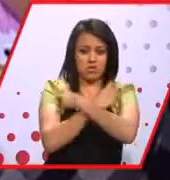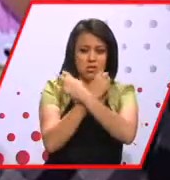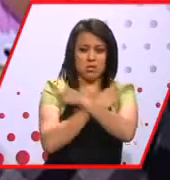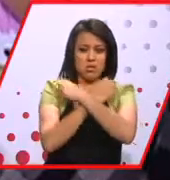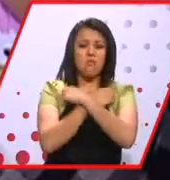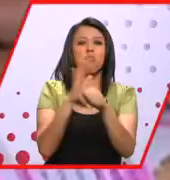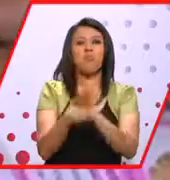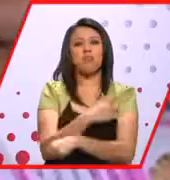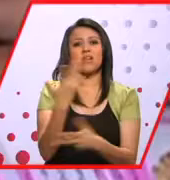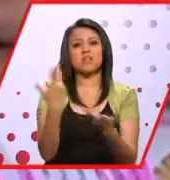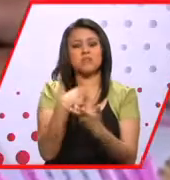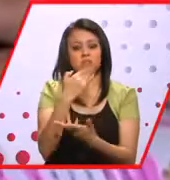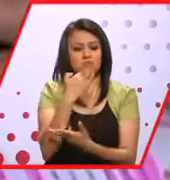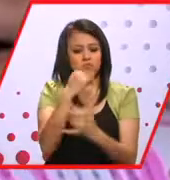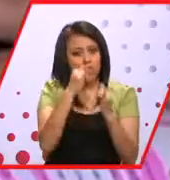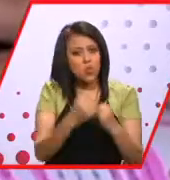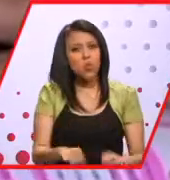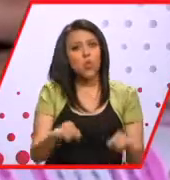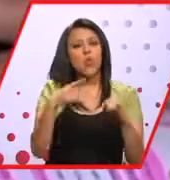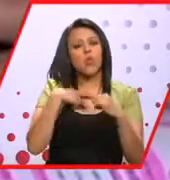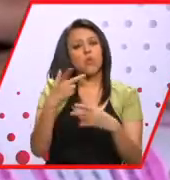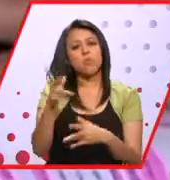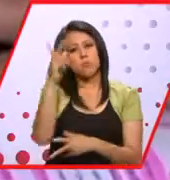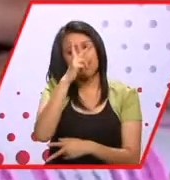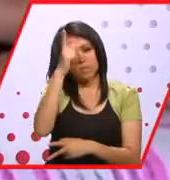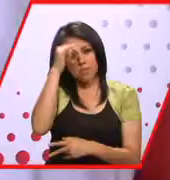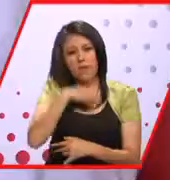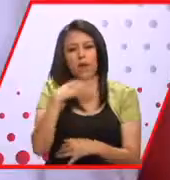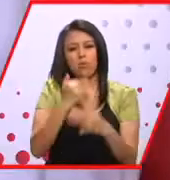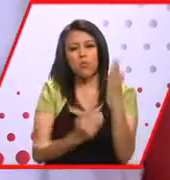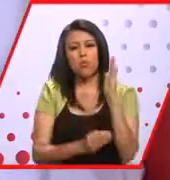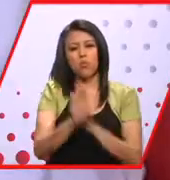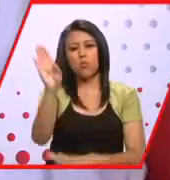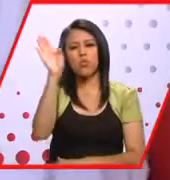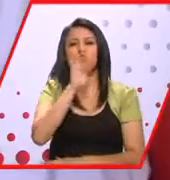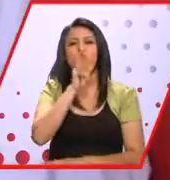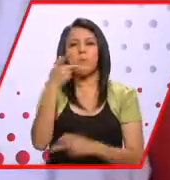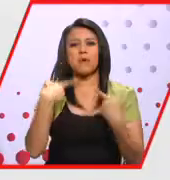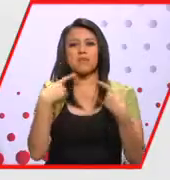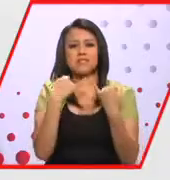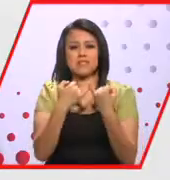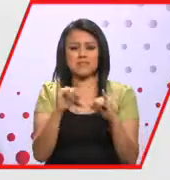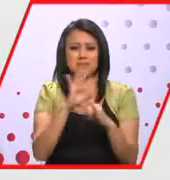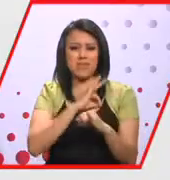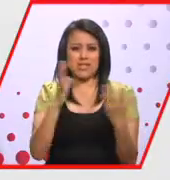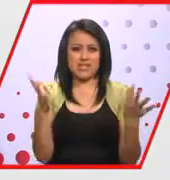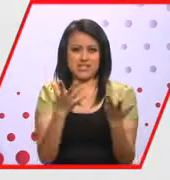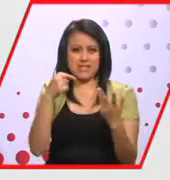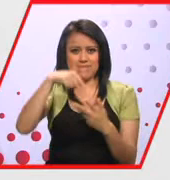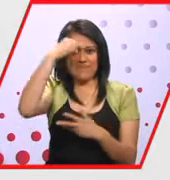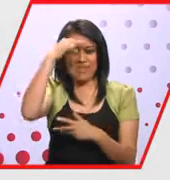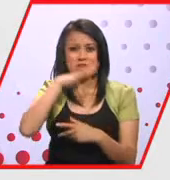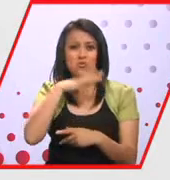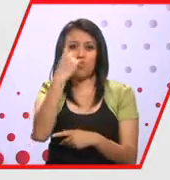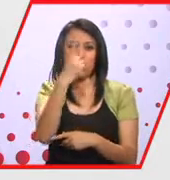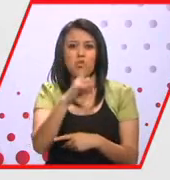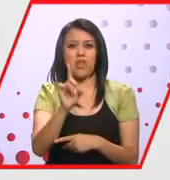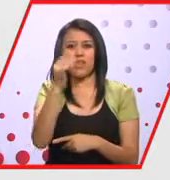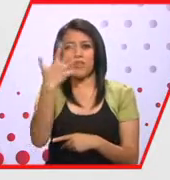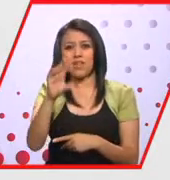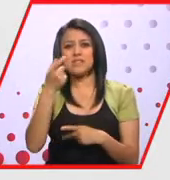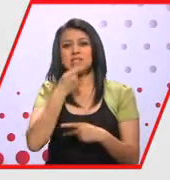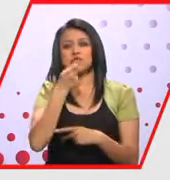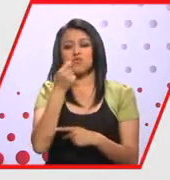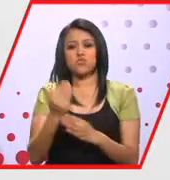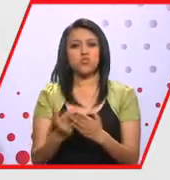a la construcción de identidad, perfil profesional y es una herramienta para generar personas independientes. En México, uno de cada 10 niños no asiste a